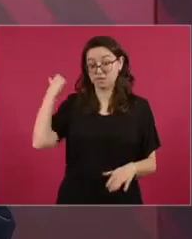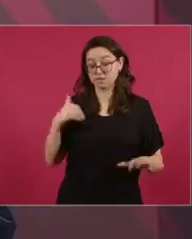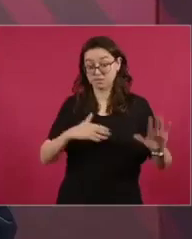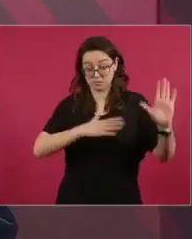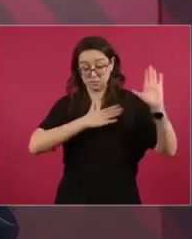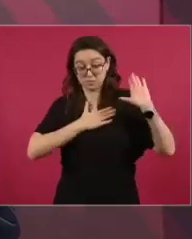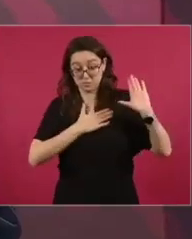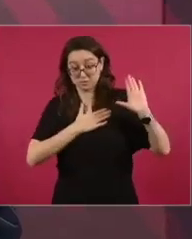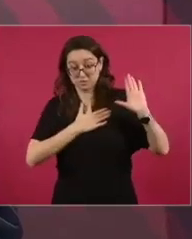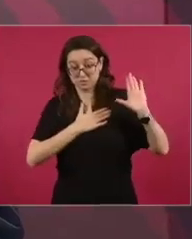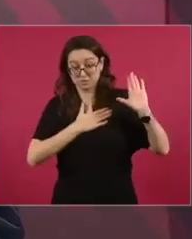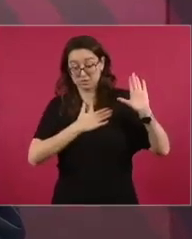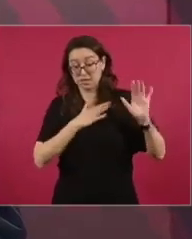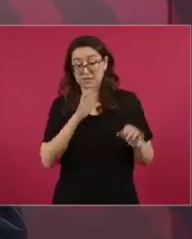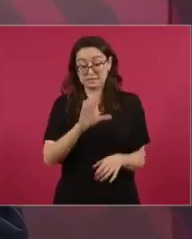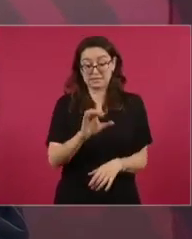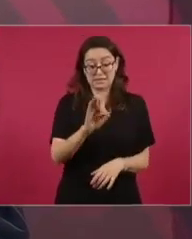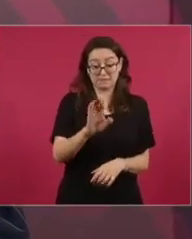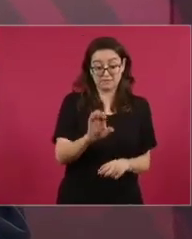Comisión Federal de Electricidad,